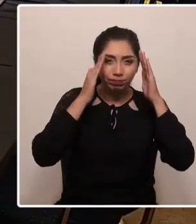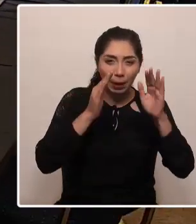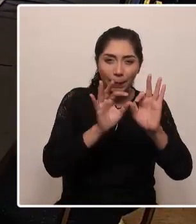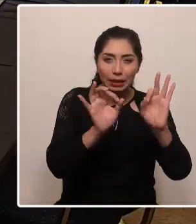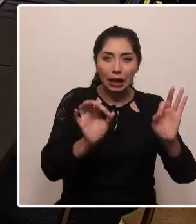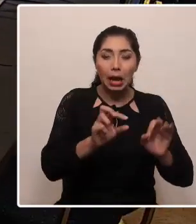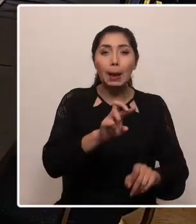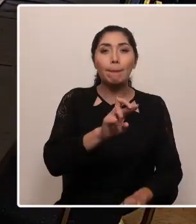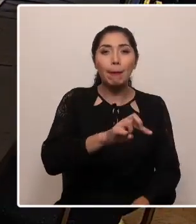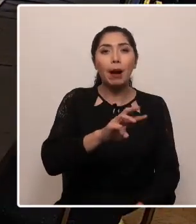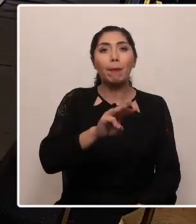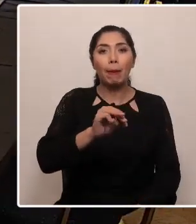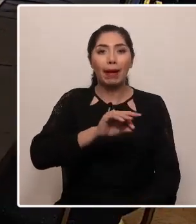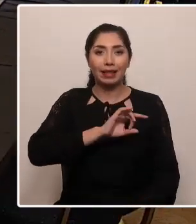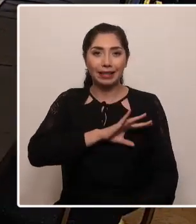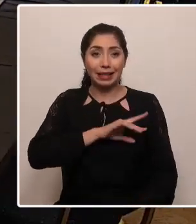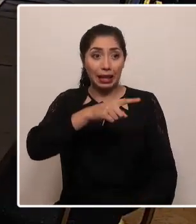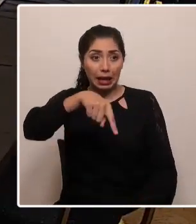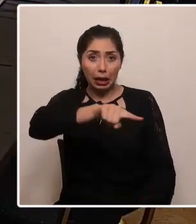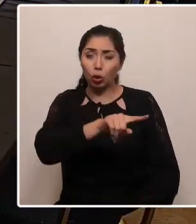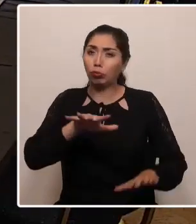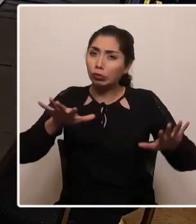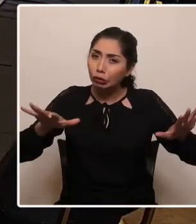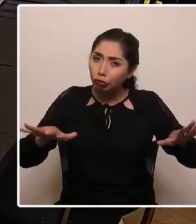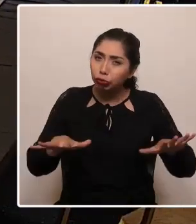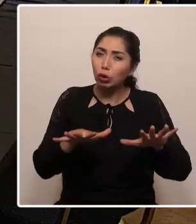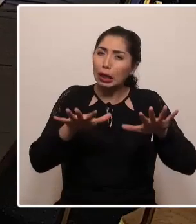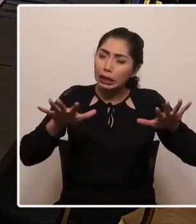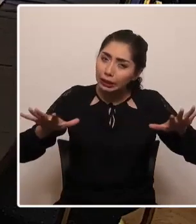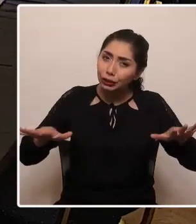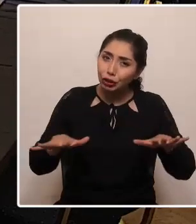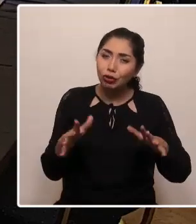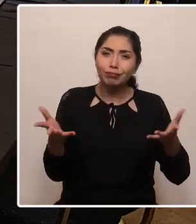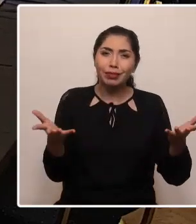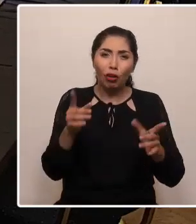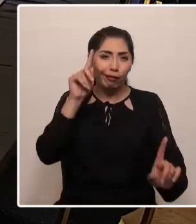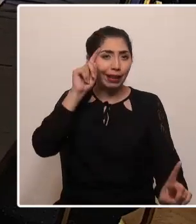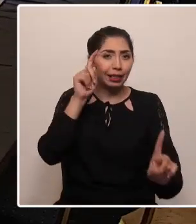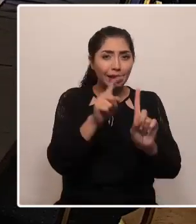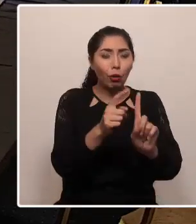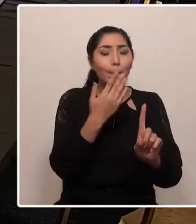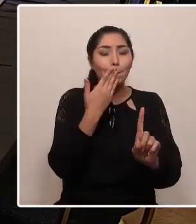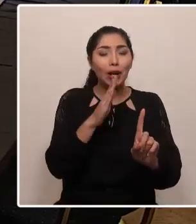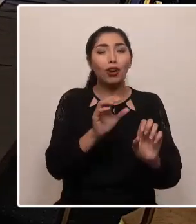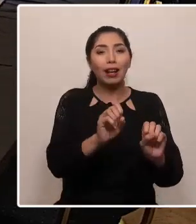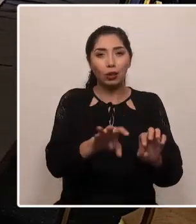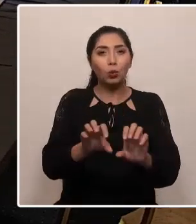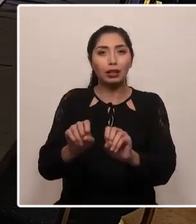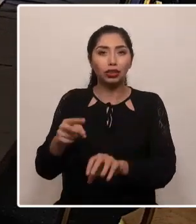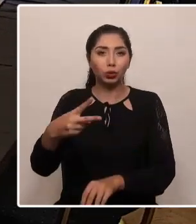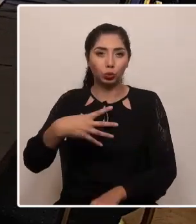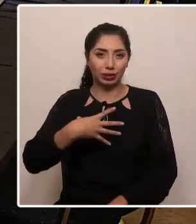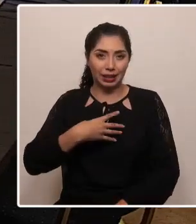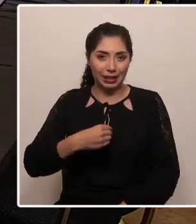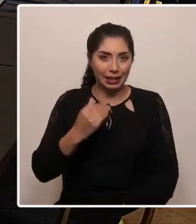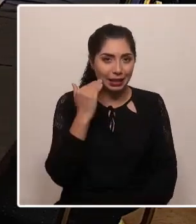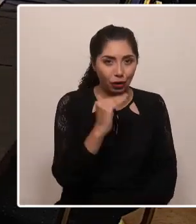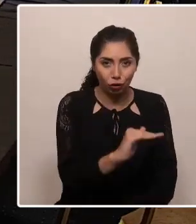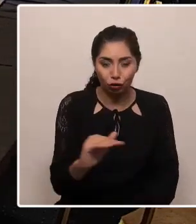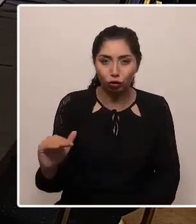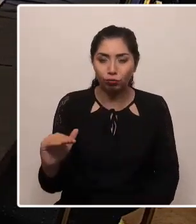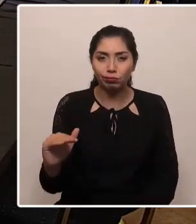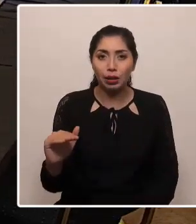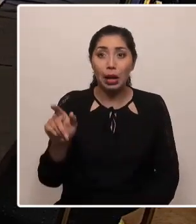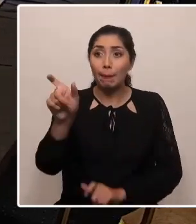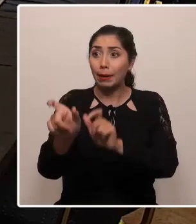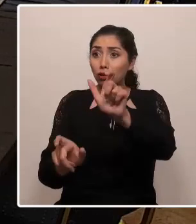todos aquellos que con gran esmero y educación y dedicación buscan la mejor educación para sus hijos, quienes están mirando